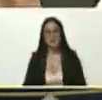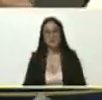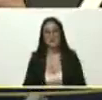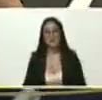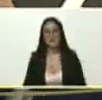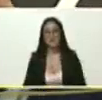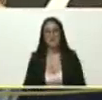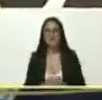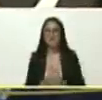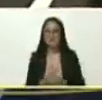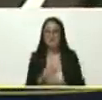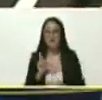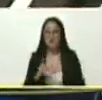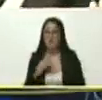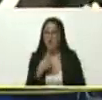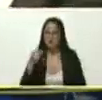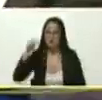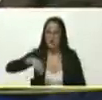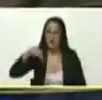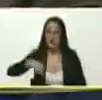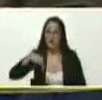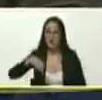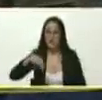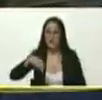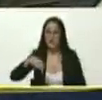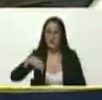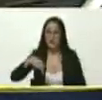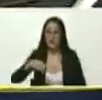Y eso hay que decirlo en un día como hoy.